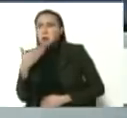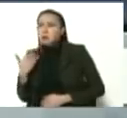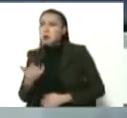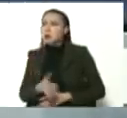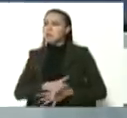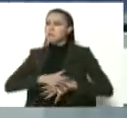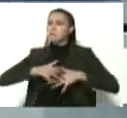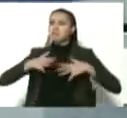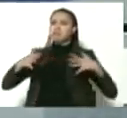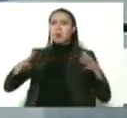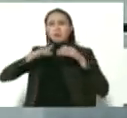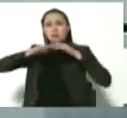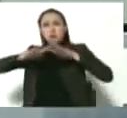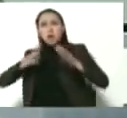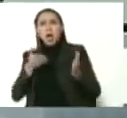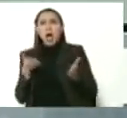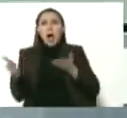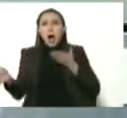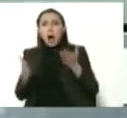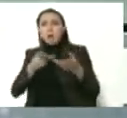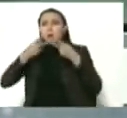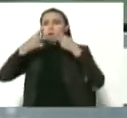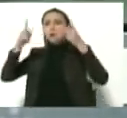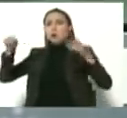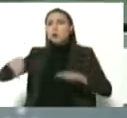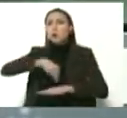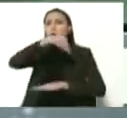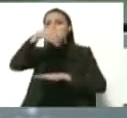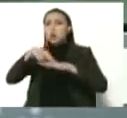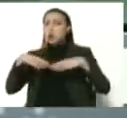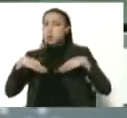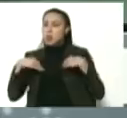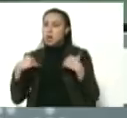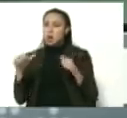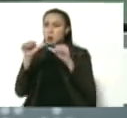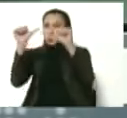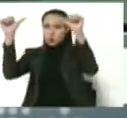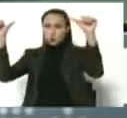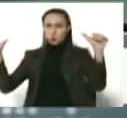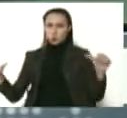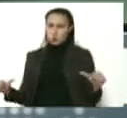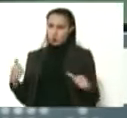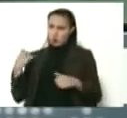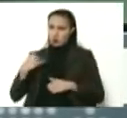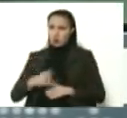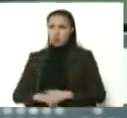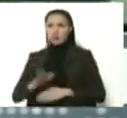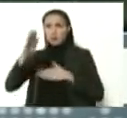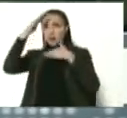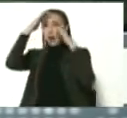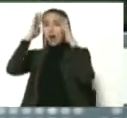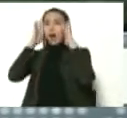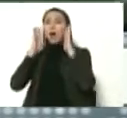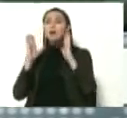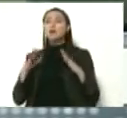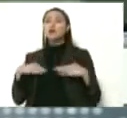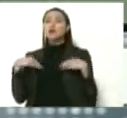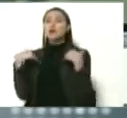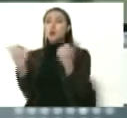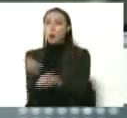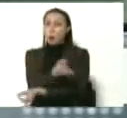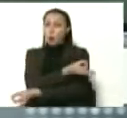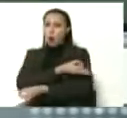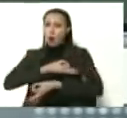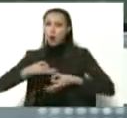ampliar el Servicio Público Nacional de Salud, el Sistema Público Nacional de Salud, salud de